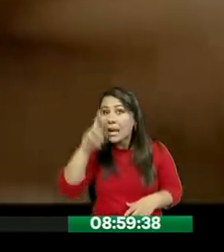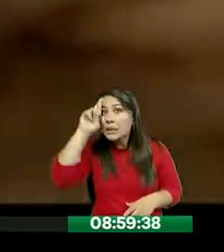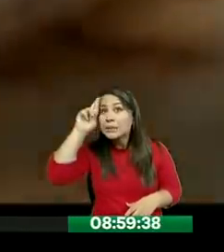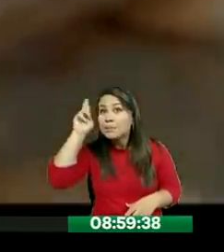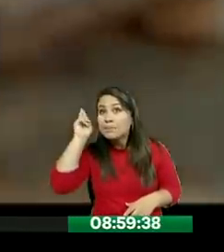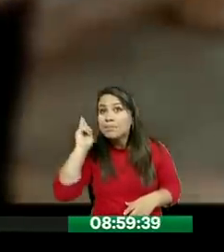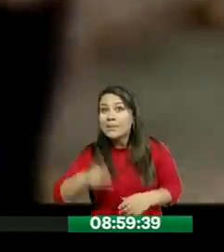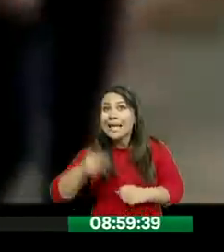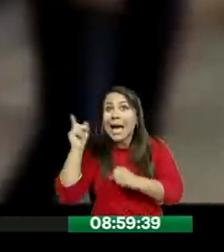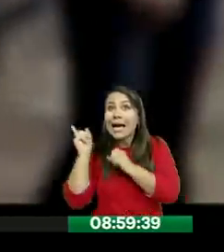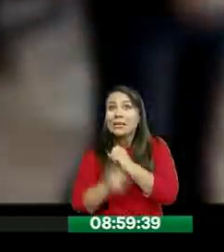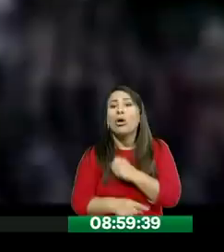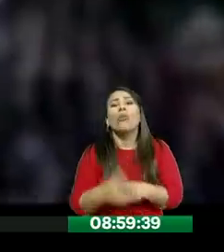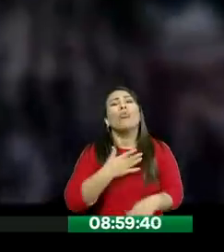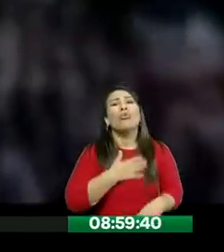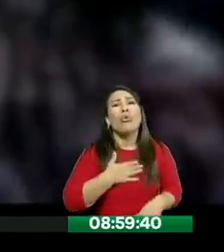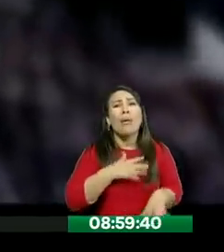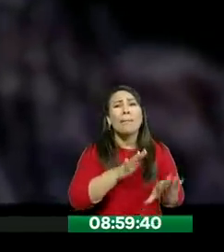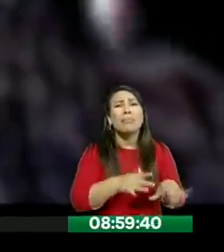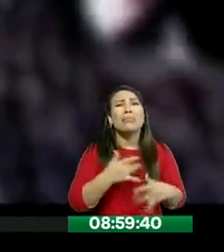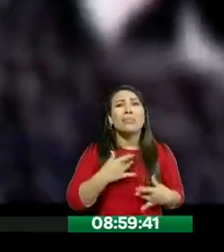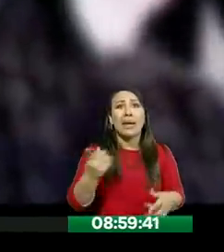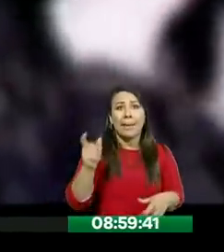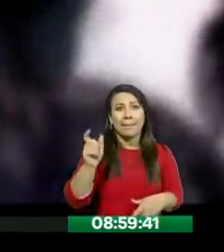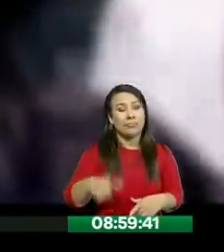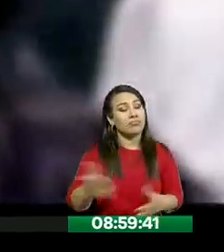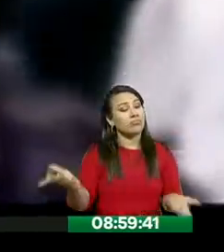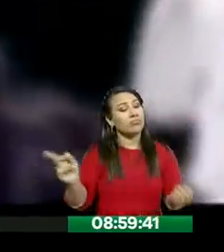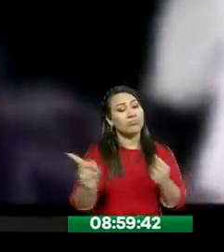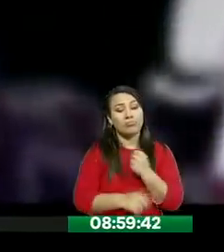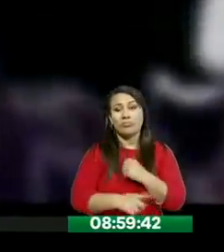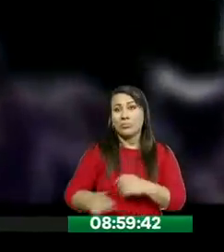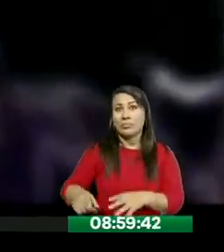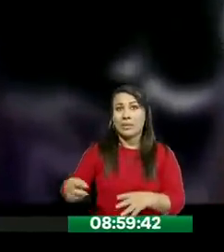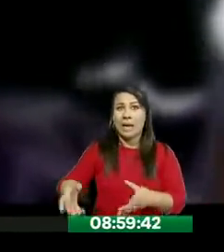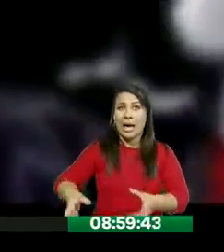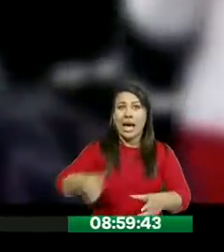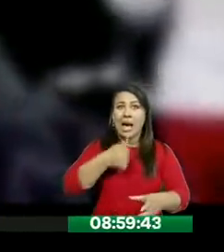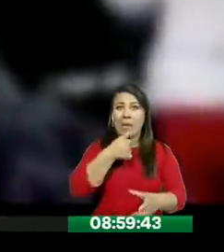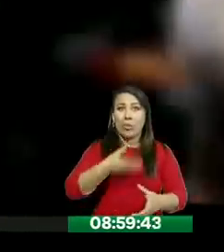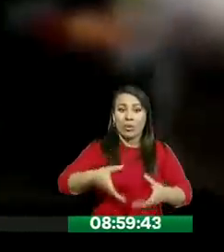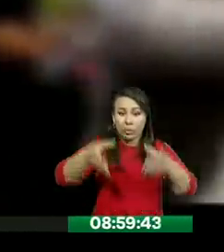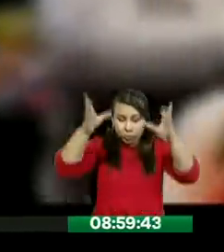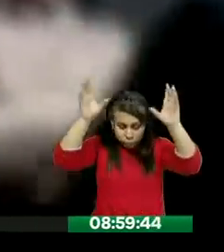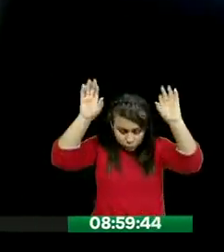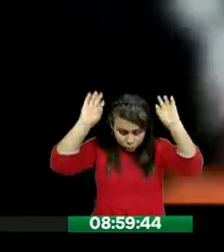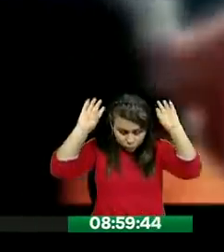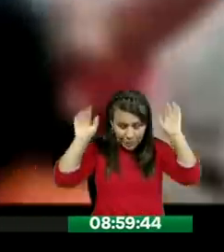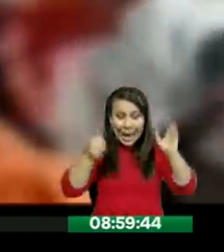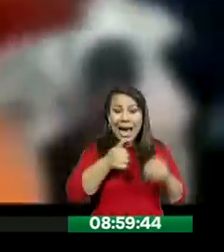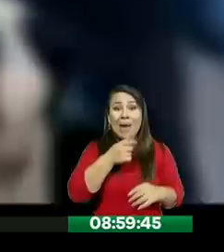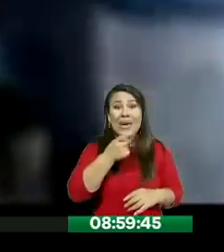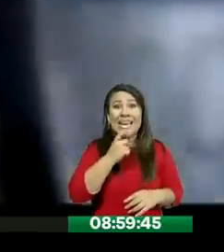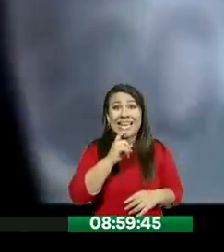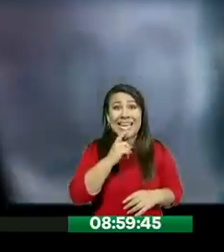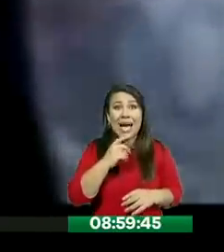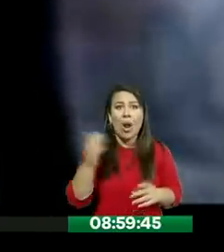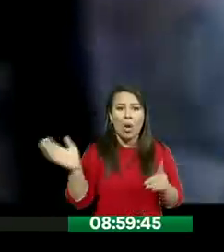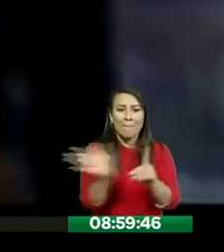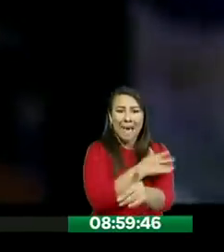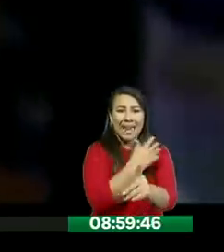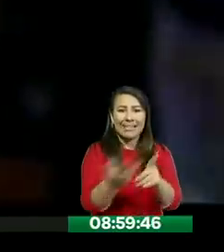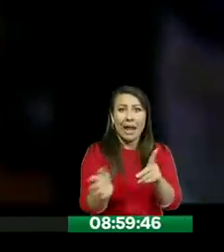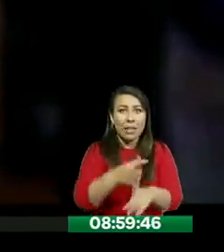Esto es, buses de la línea 55 que entraban y salían y recogían y dejaban pasajeros. Asimismo, taxis,